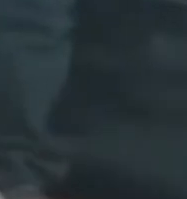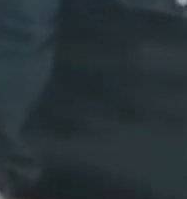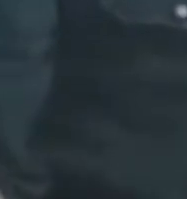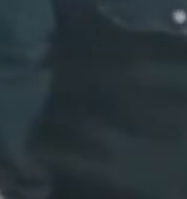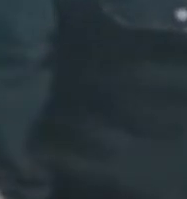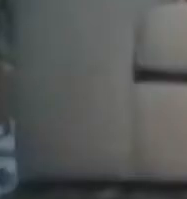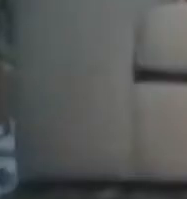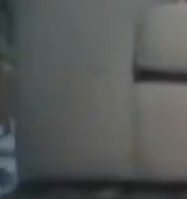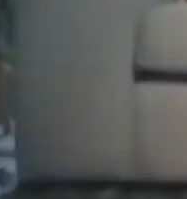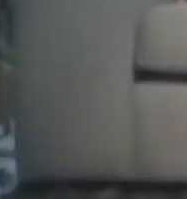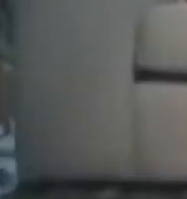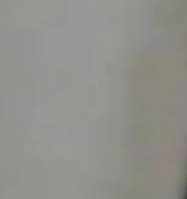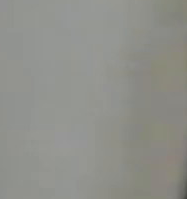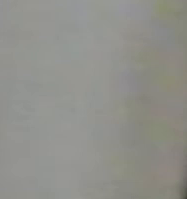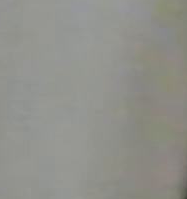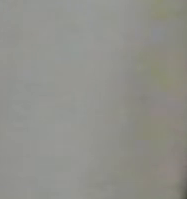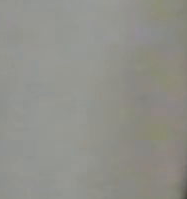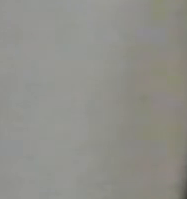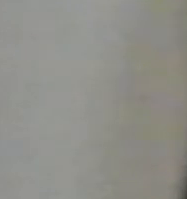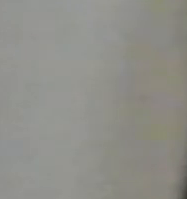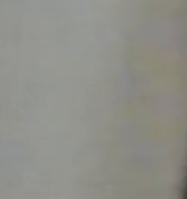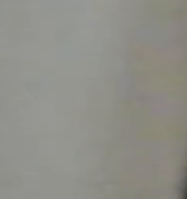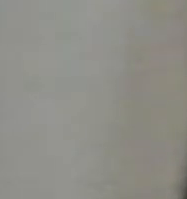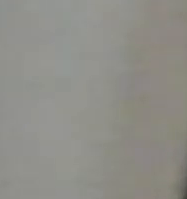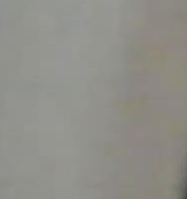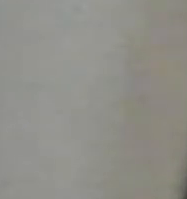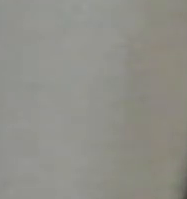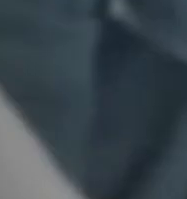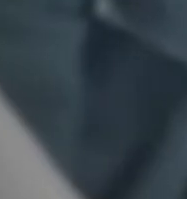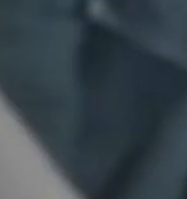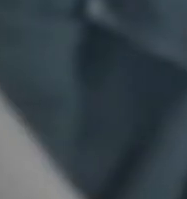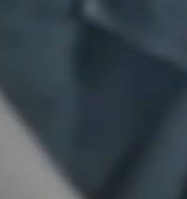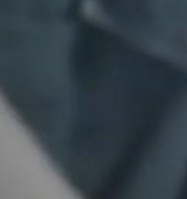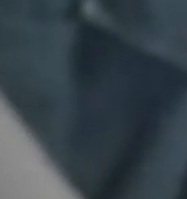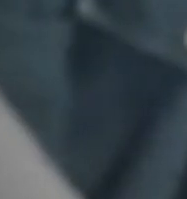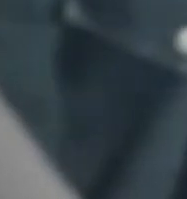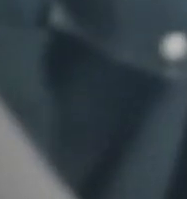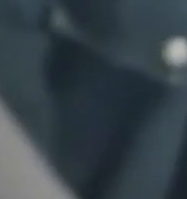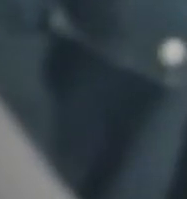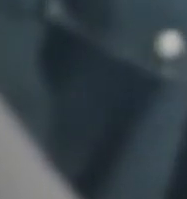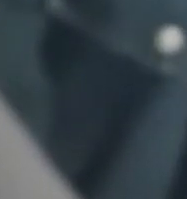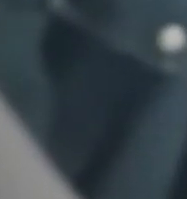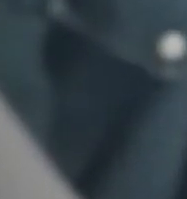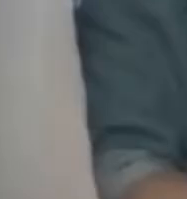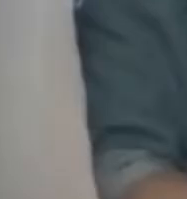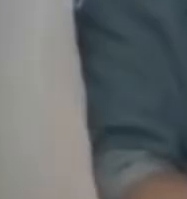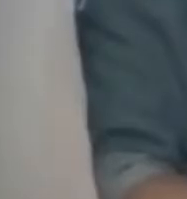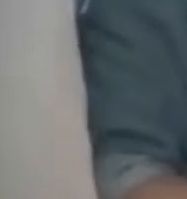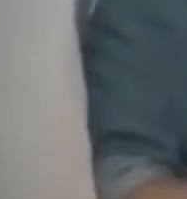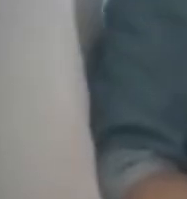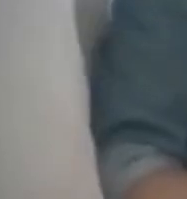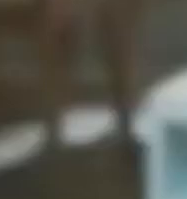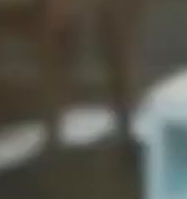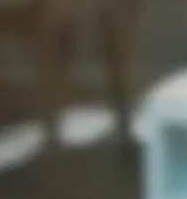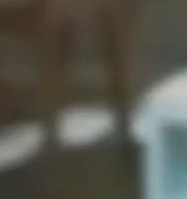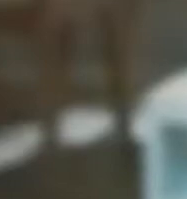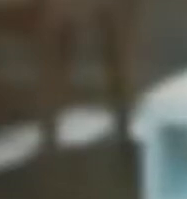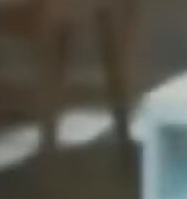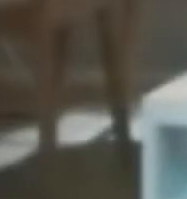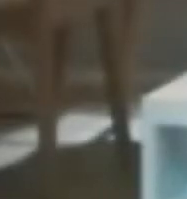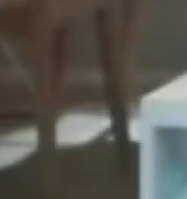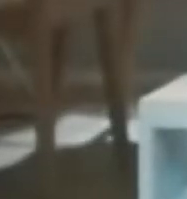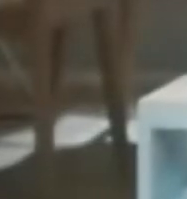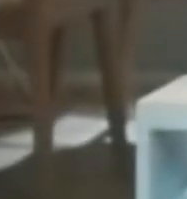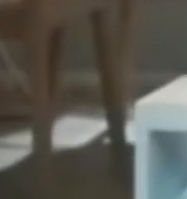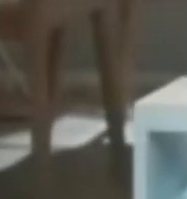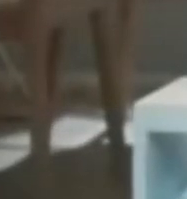Le atraron juguete. Yo me entretengo con Claro Video. Pille, así de fácil para encontrar series, películas y documentales. Este